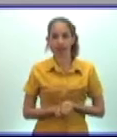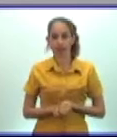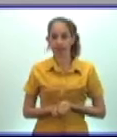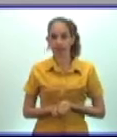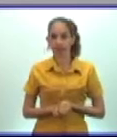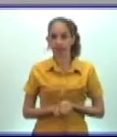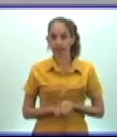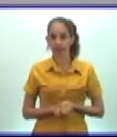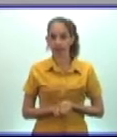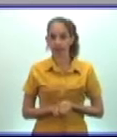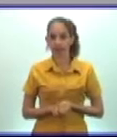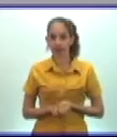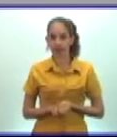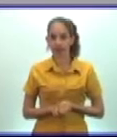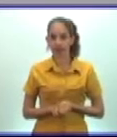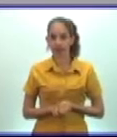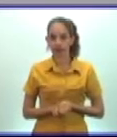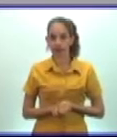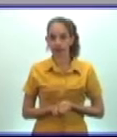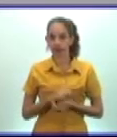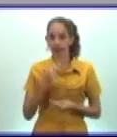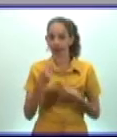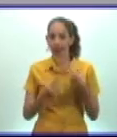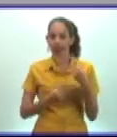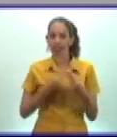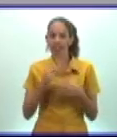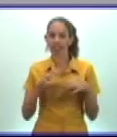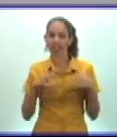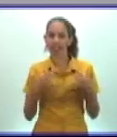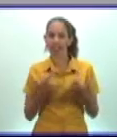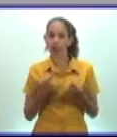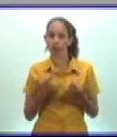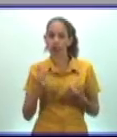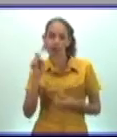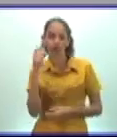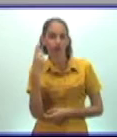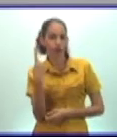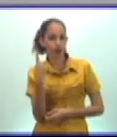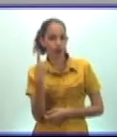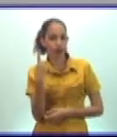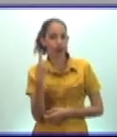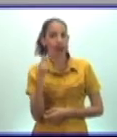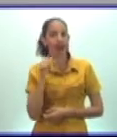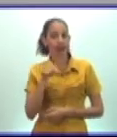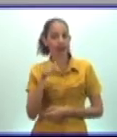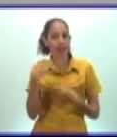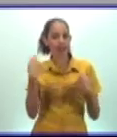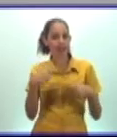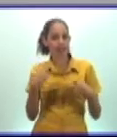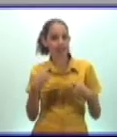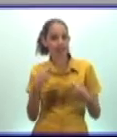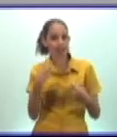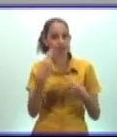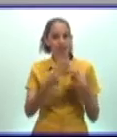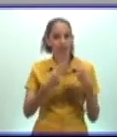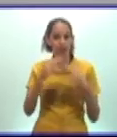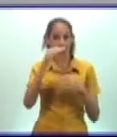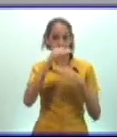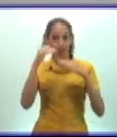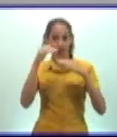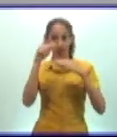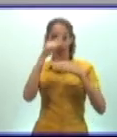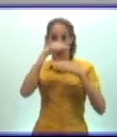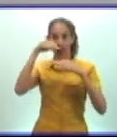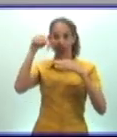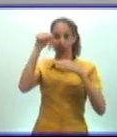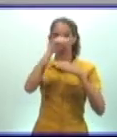Para determinar el valor de A, primero vamos a realizar lo que está en el numerador, que